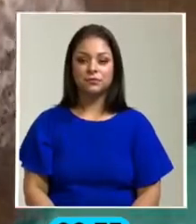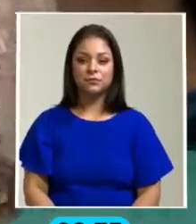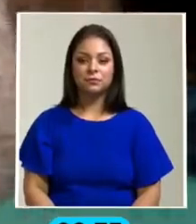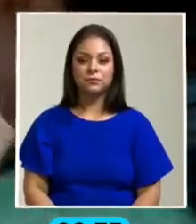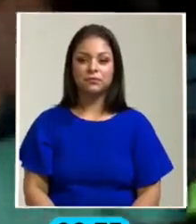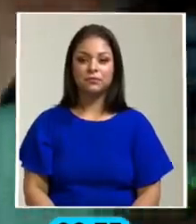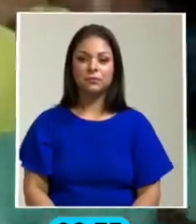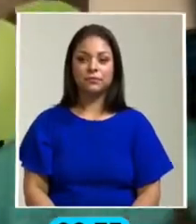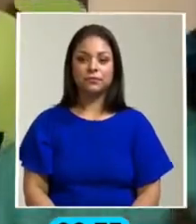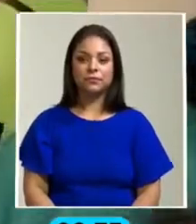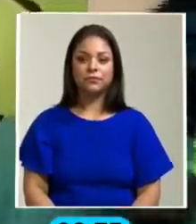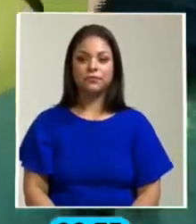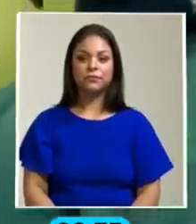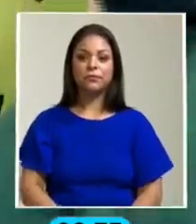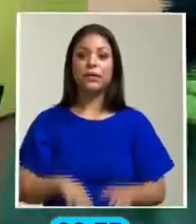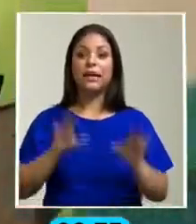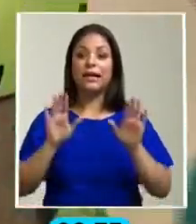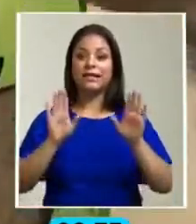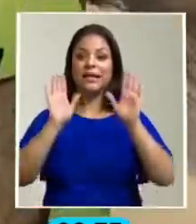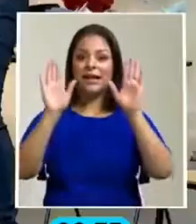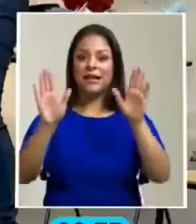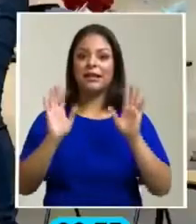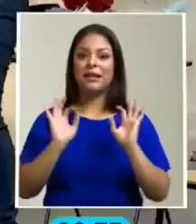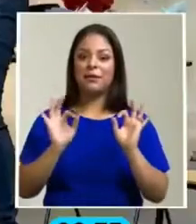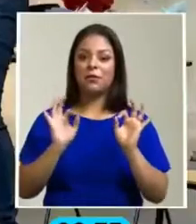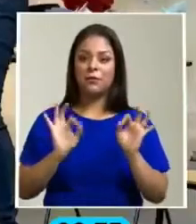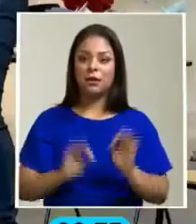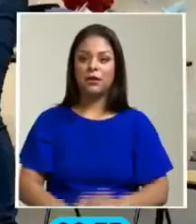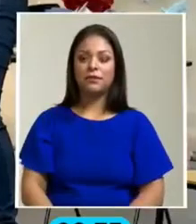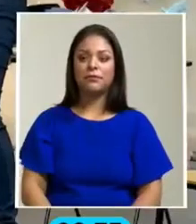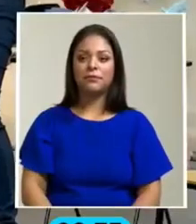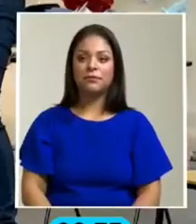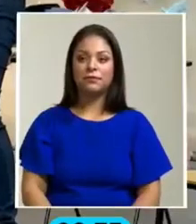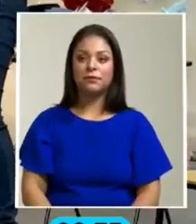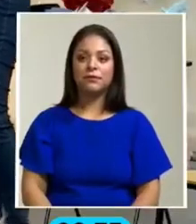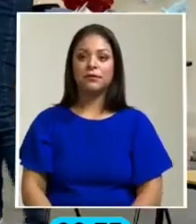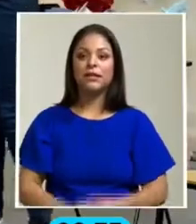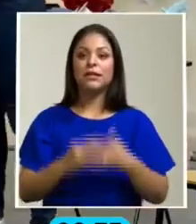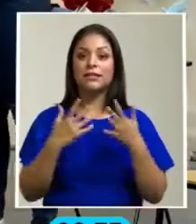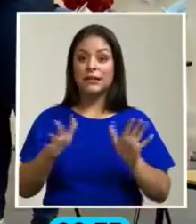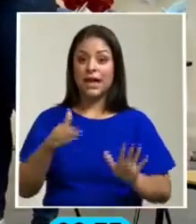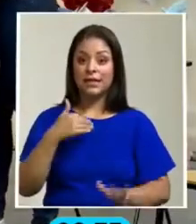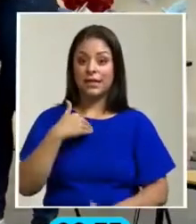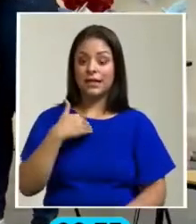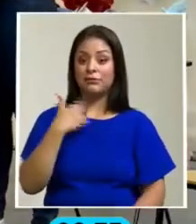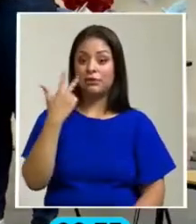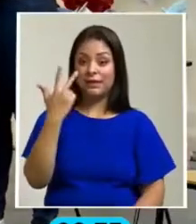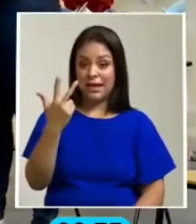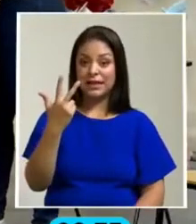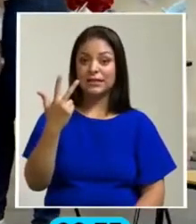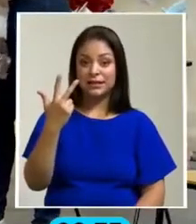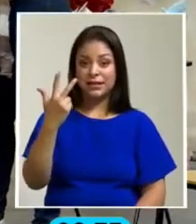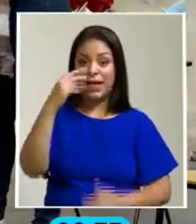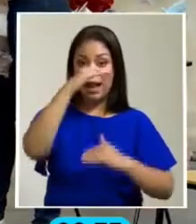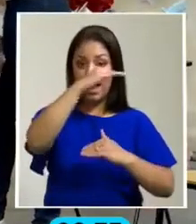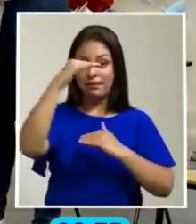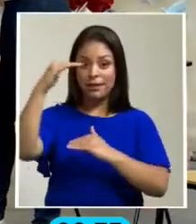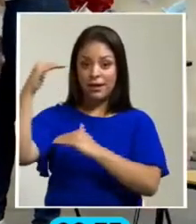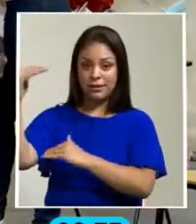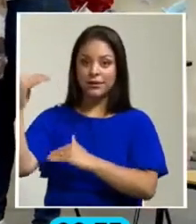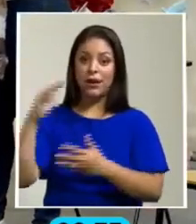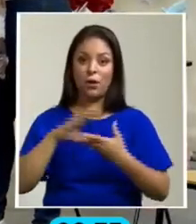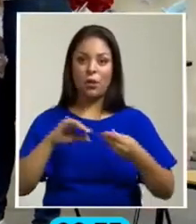Excelente, Sofi, muy bien. Ya llevamos tres láminas de ese cuento tan maravilloso, ¿verdad? Ahora vamos a